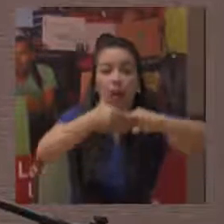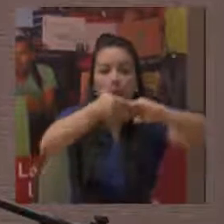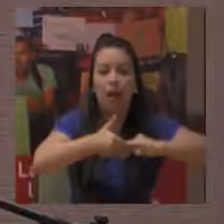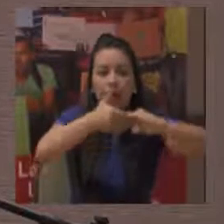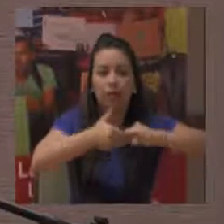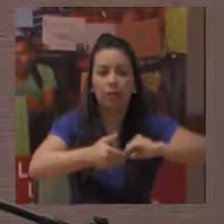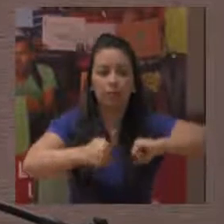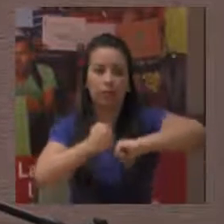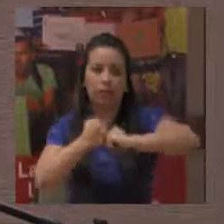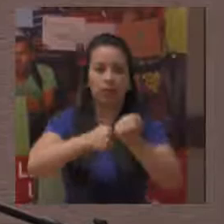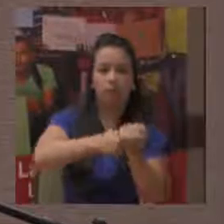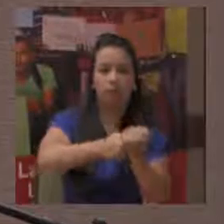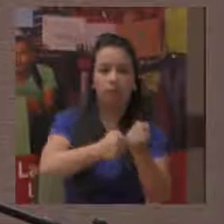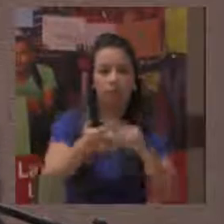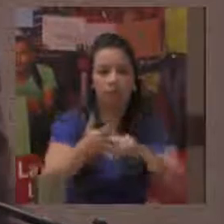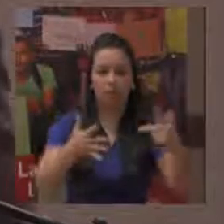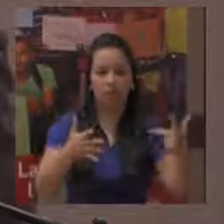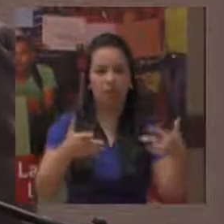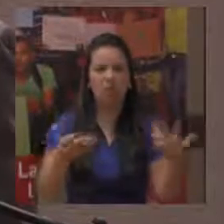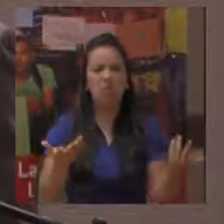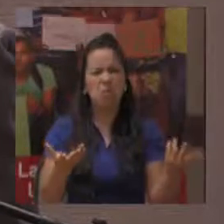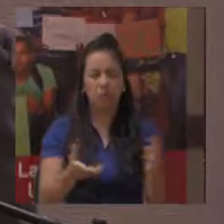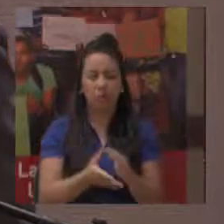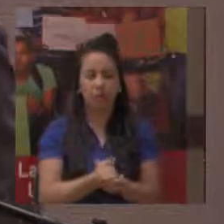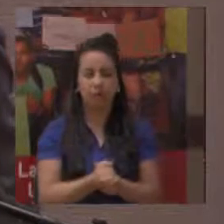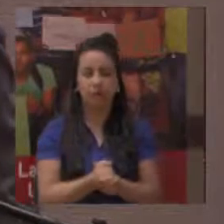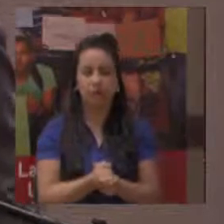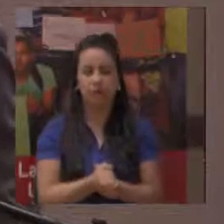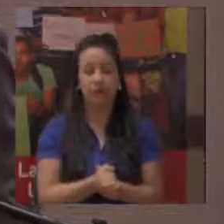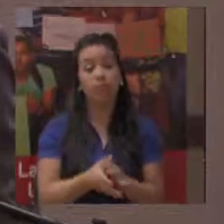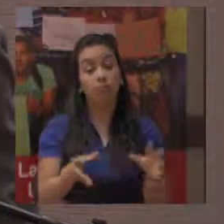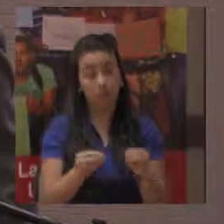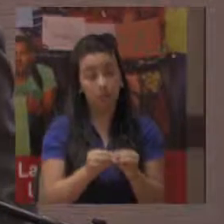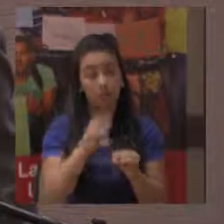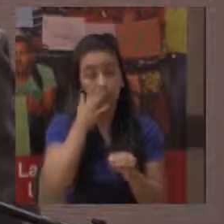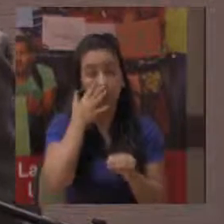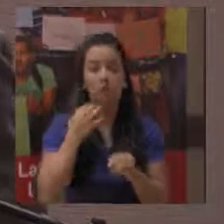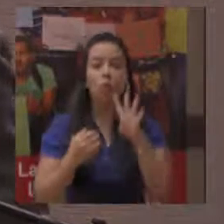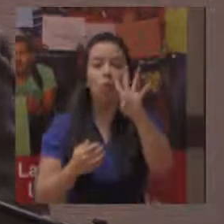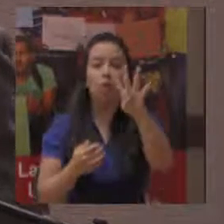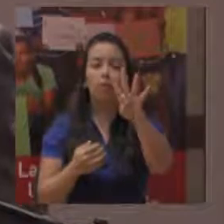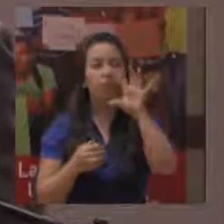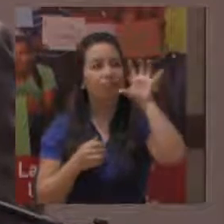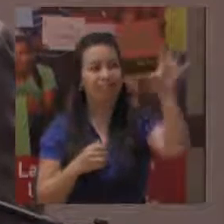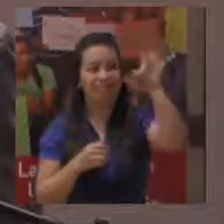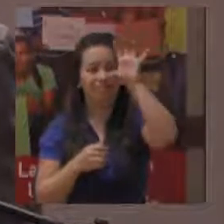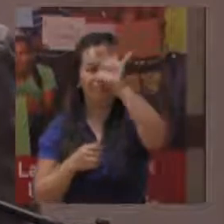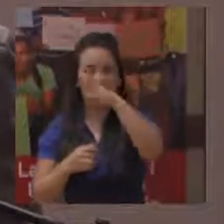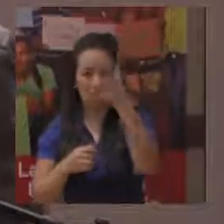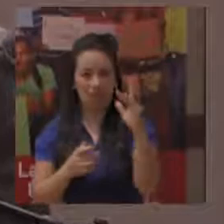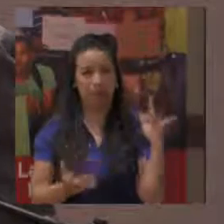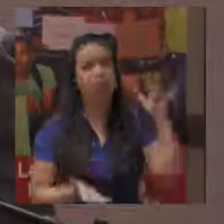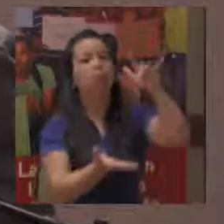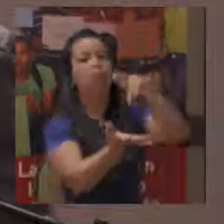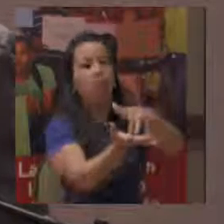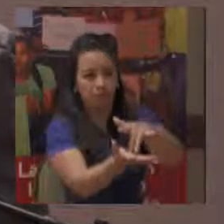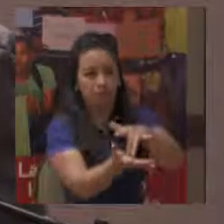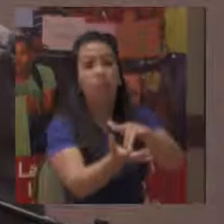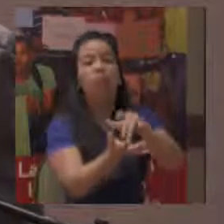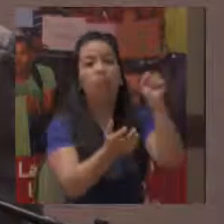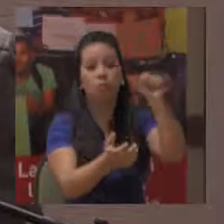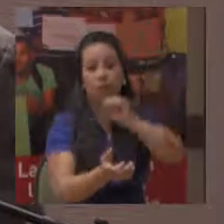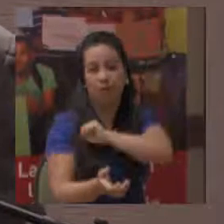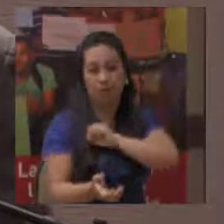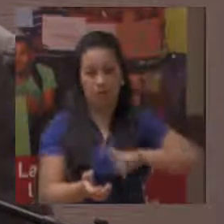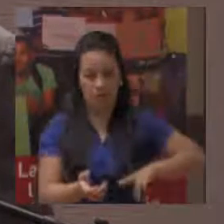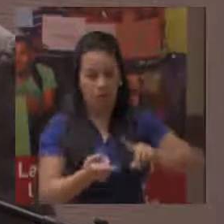cooperación técnica. También hicimos 4 visitas técnicas al exterior. Logramos estar en El Salvador, logramos